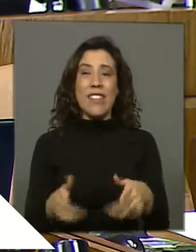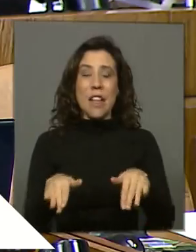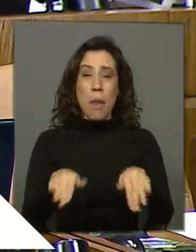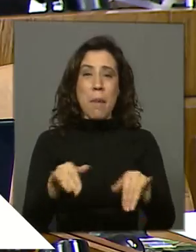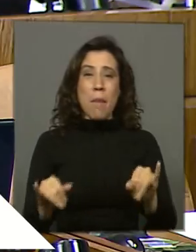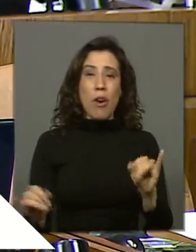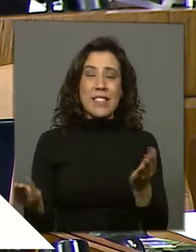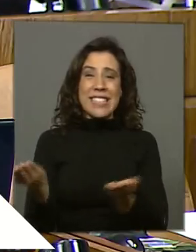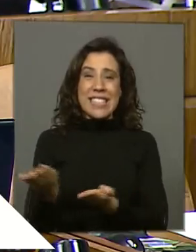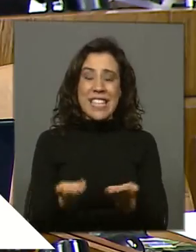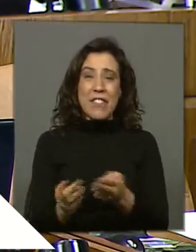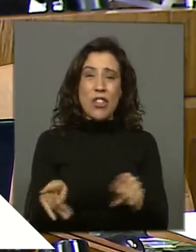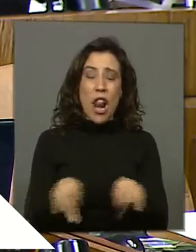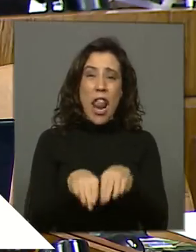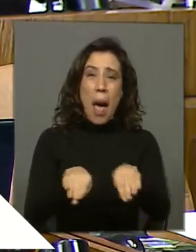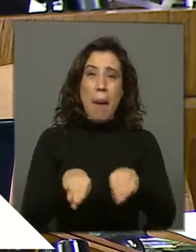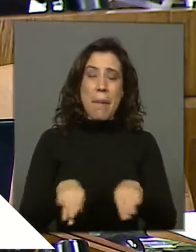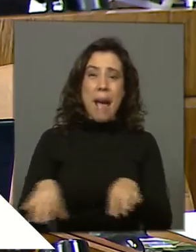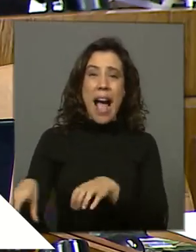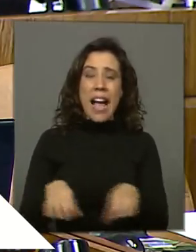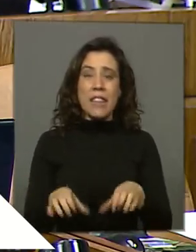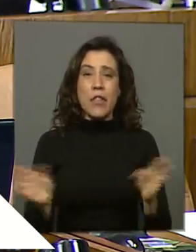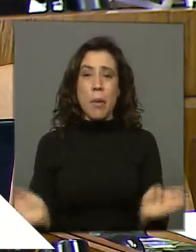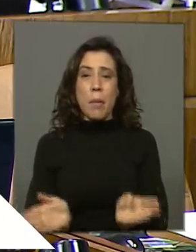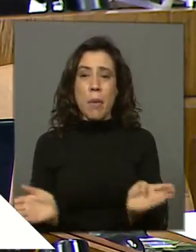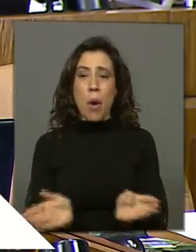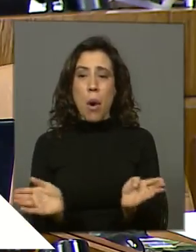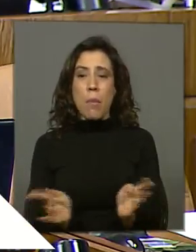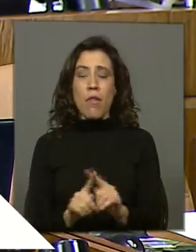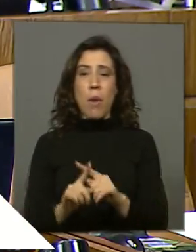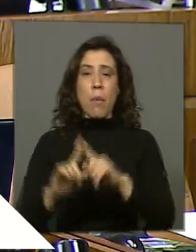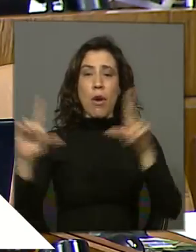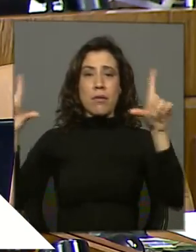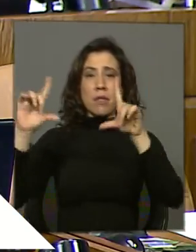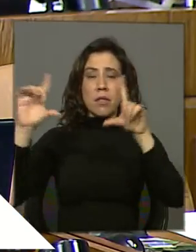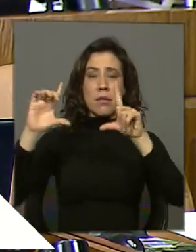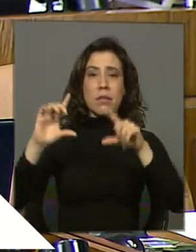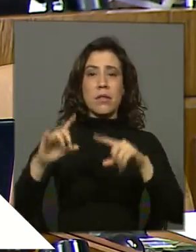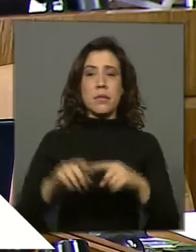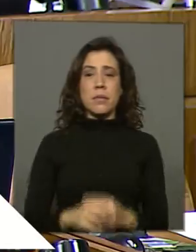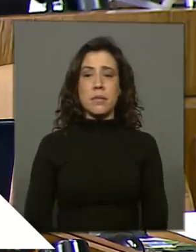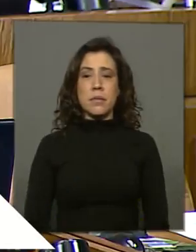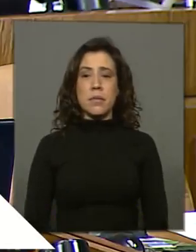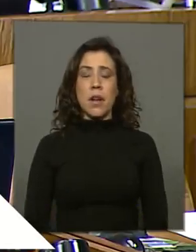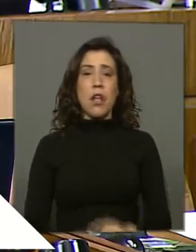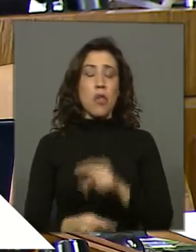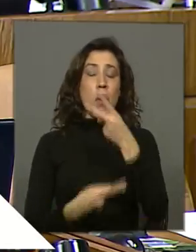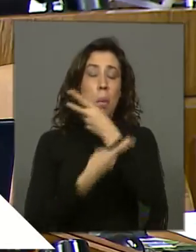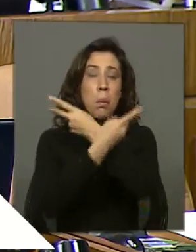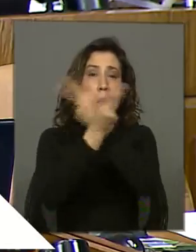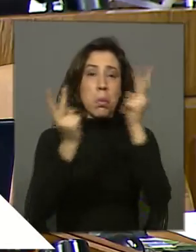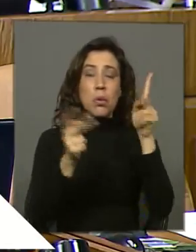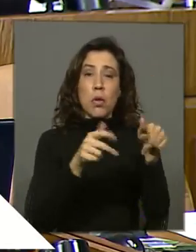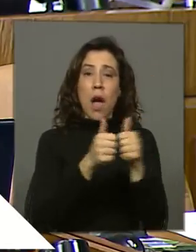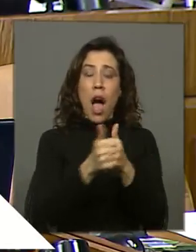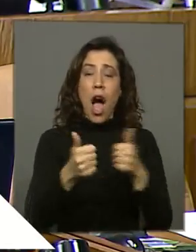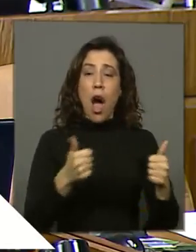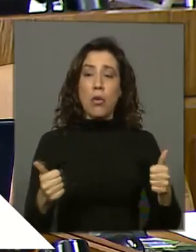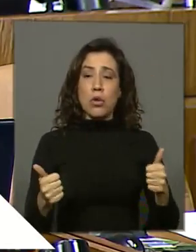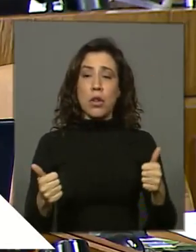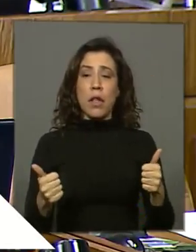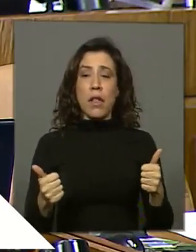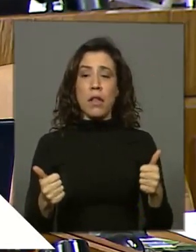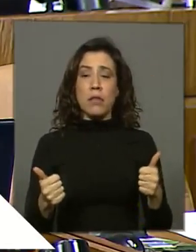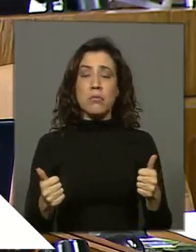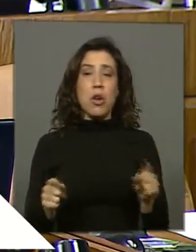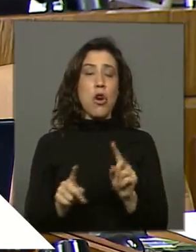servicios iguales actividades promovidas muchas veces por la prensa por evento a vista y paciencia la autoridad y la autoridad simplemente